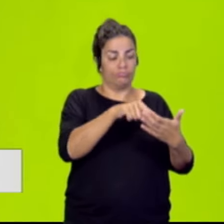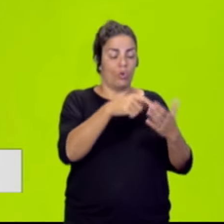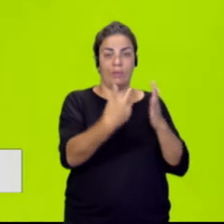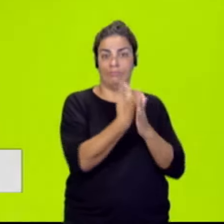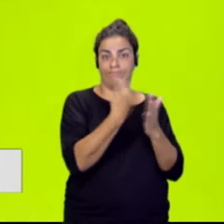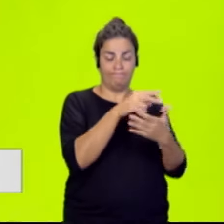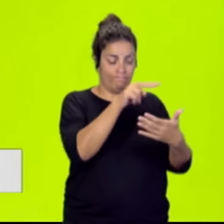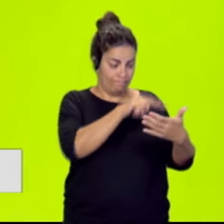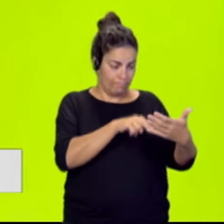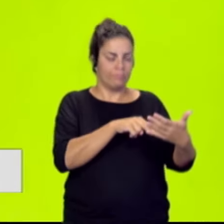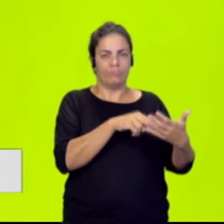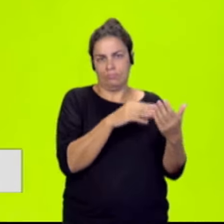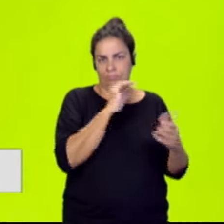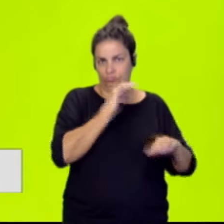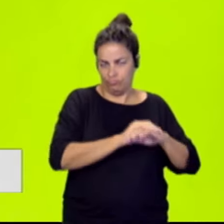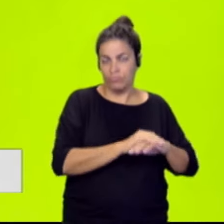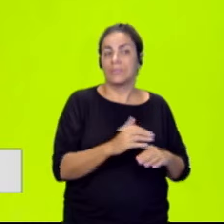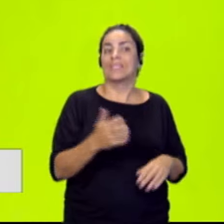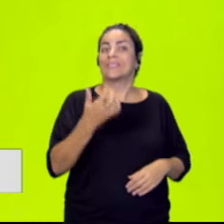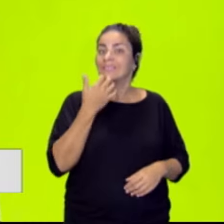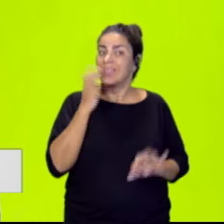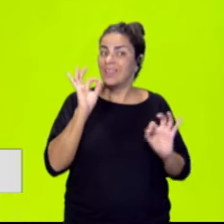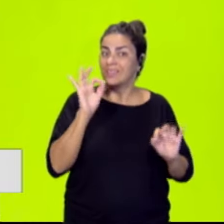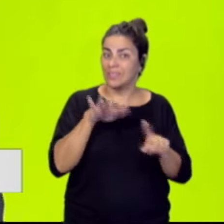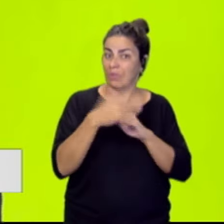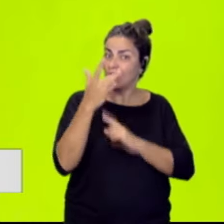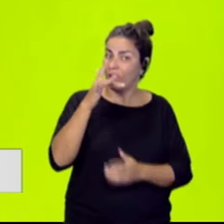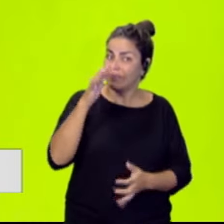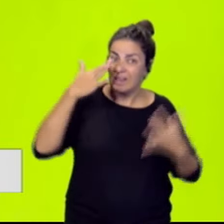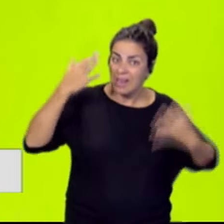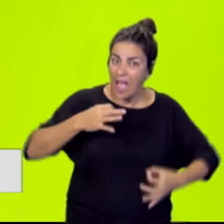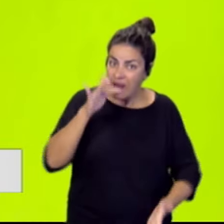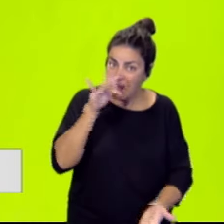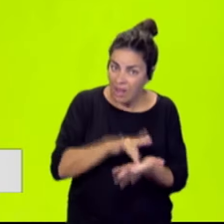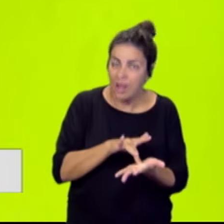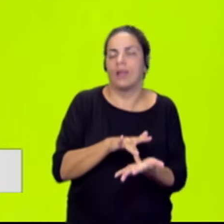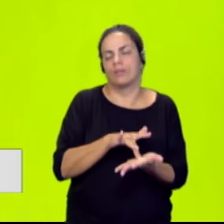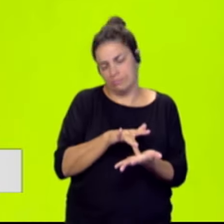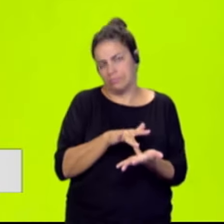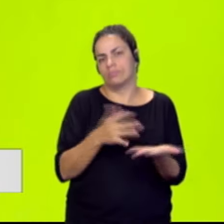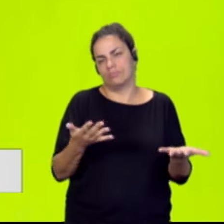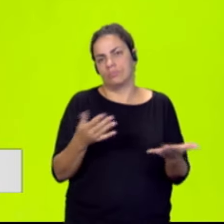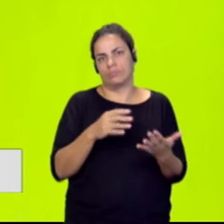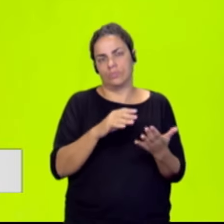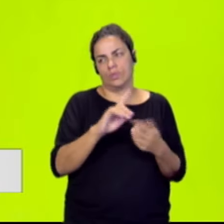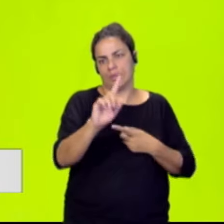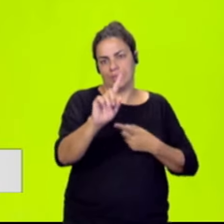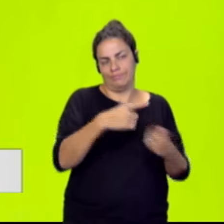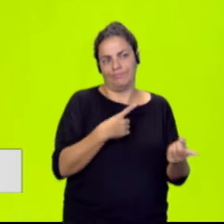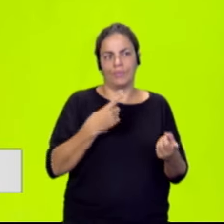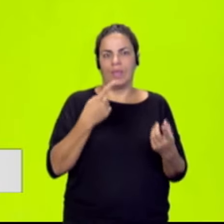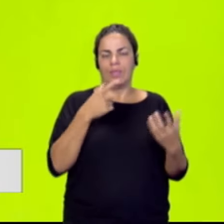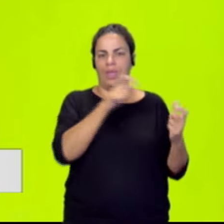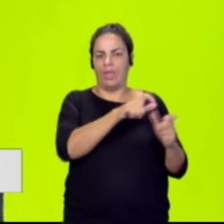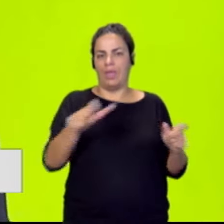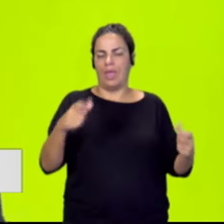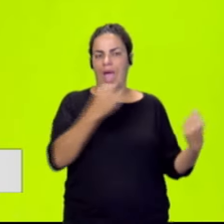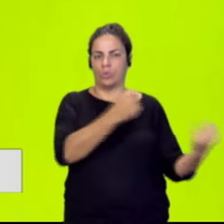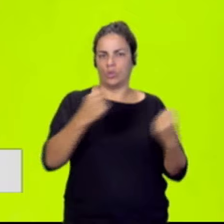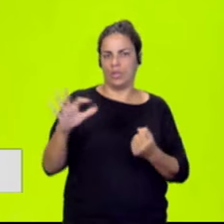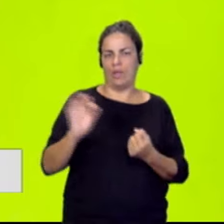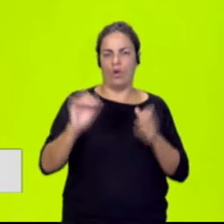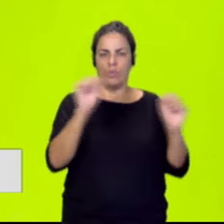dan. En el caso de que sea una situación real, evidentemente cumplir con ese mensaje de las autoridades de protección civil. Pero en